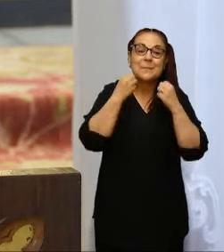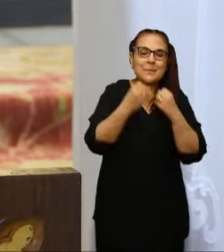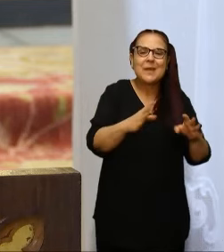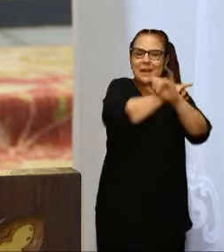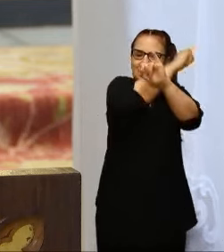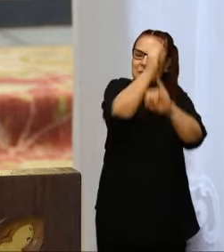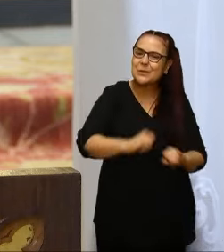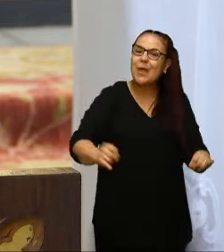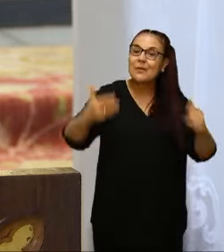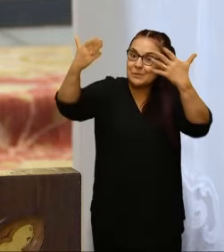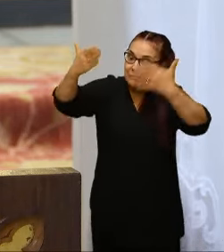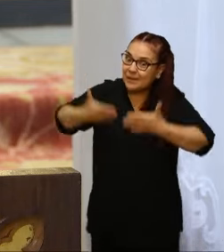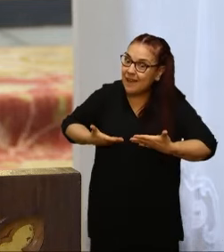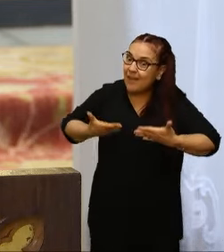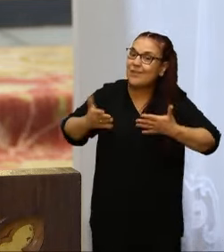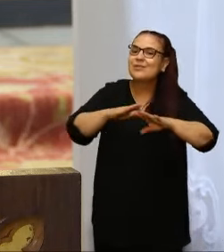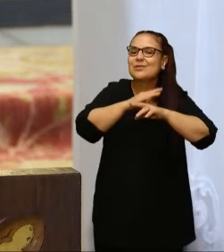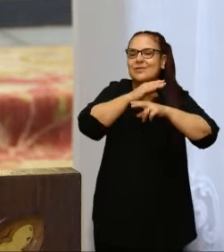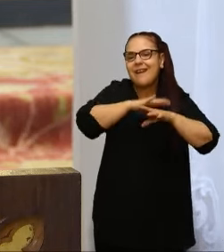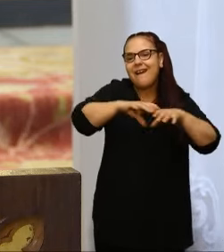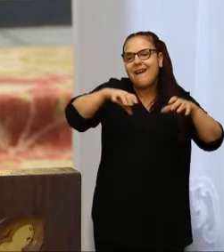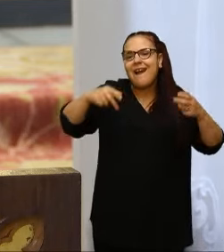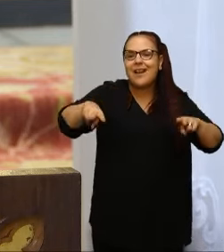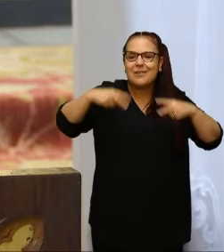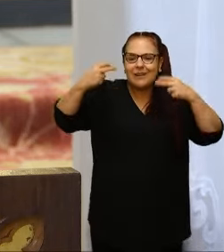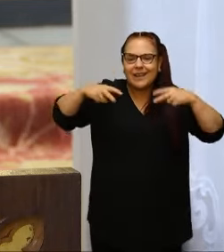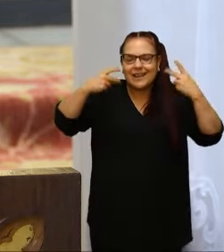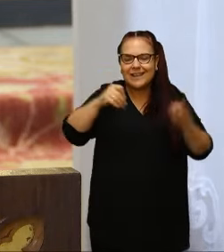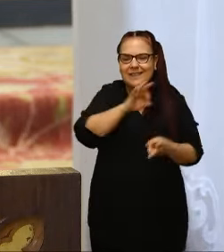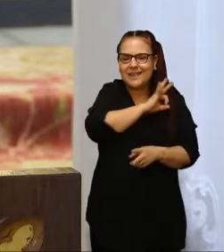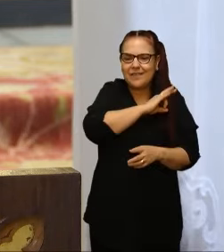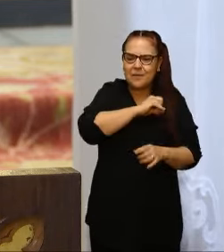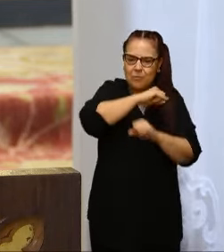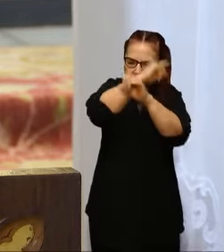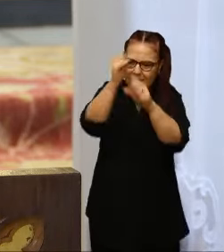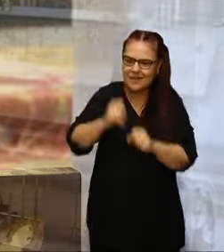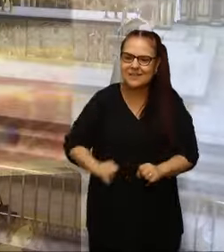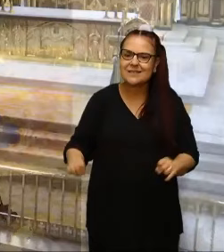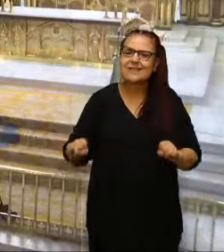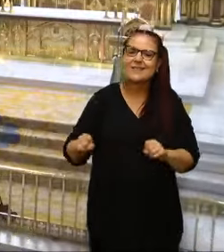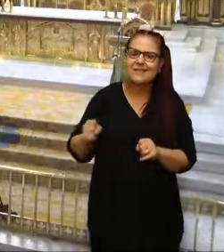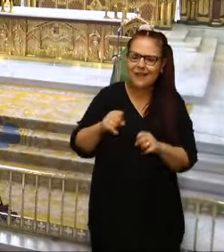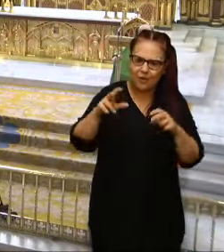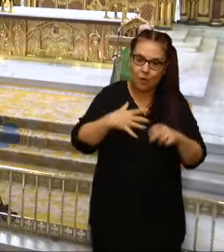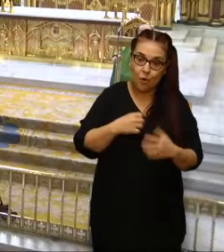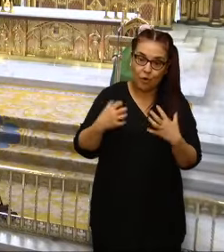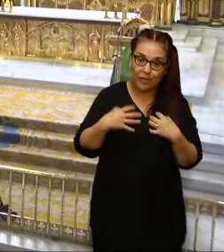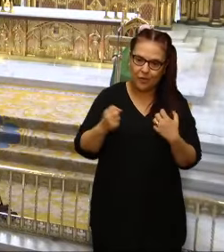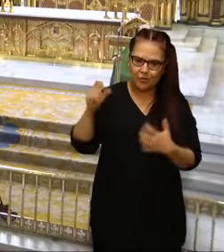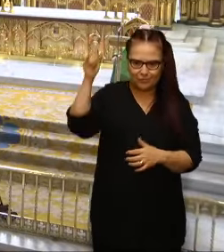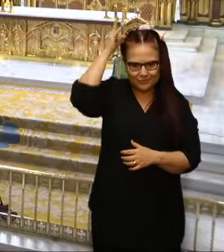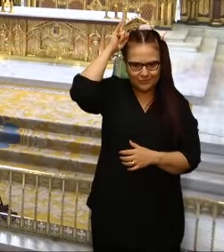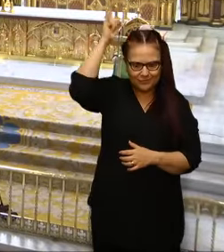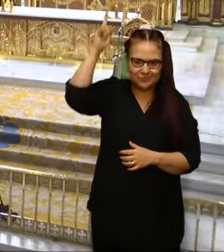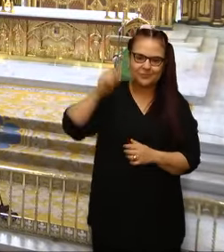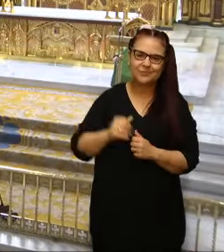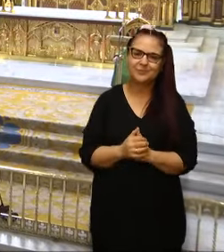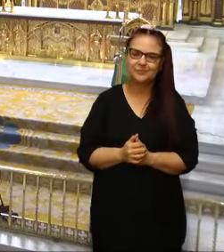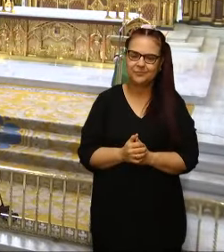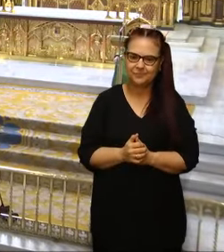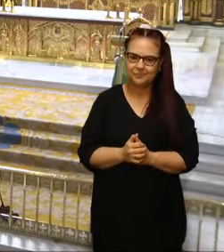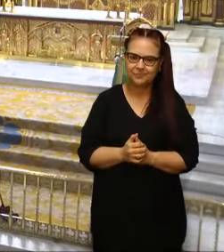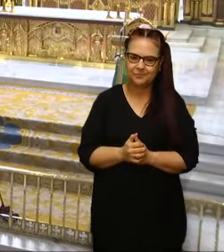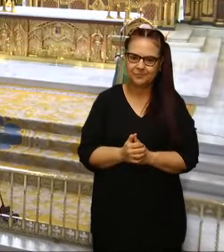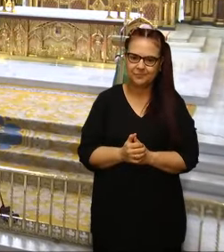Bienaventurados los invitados al banquete de bodas del Cordero. Bienaventurados los invitados al banquete de bodas del